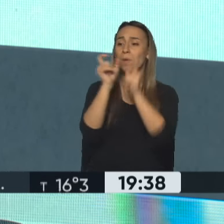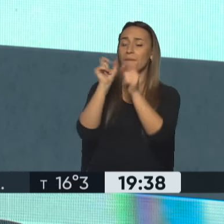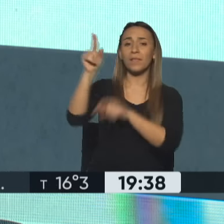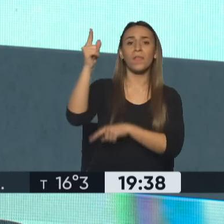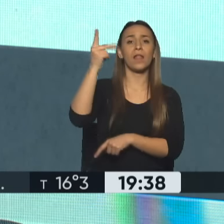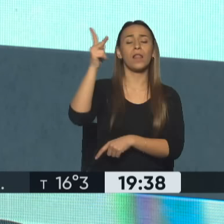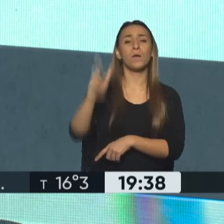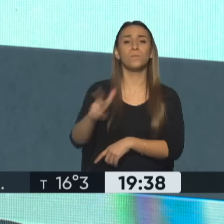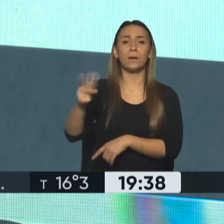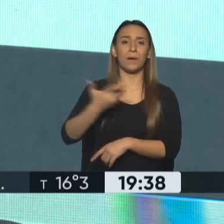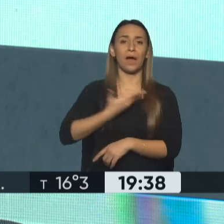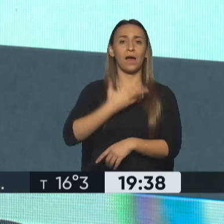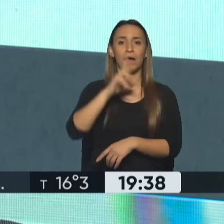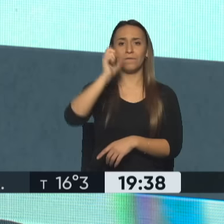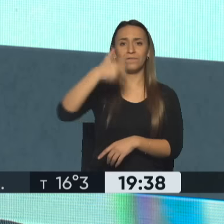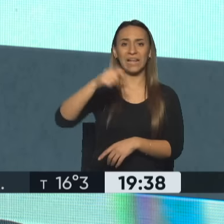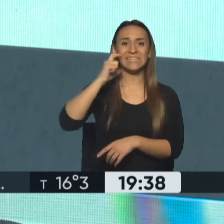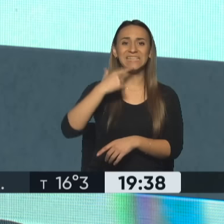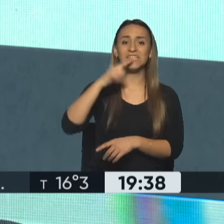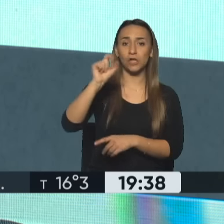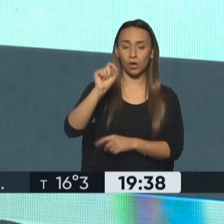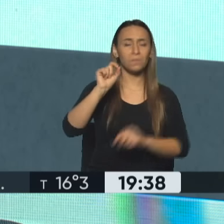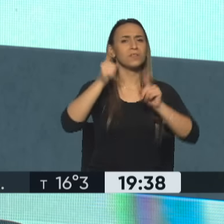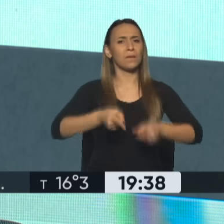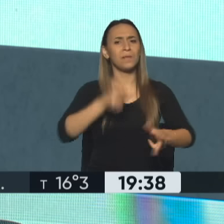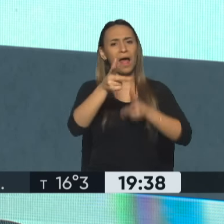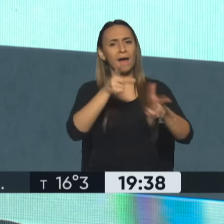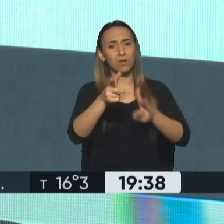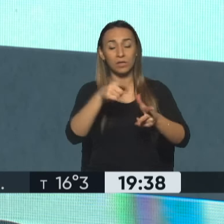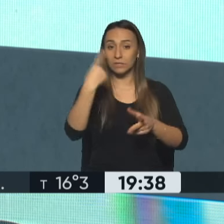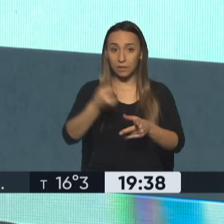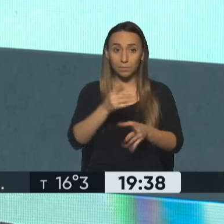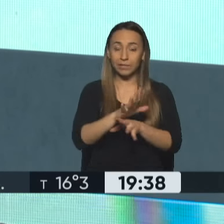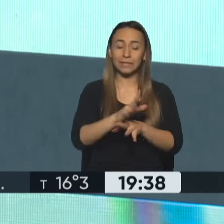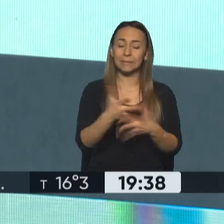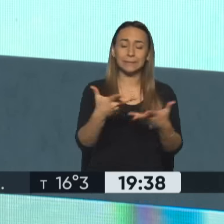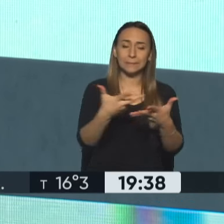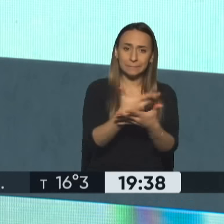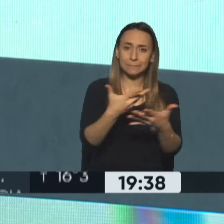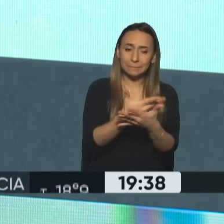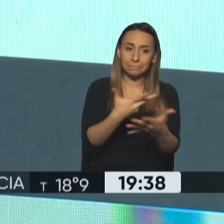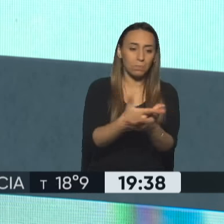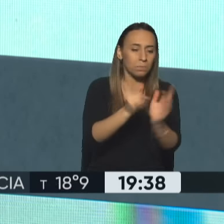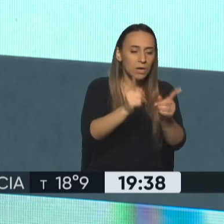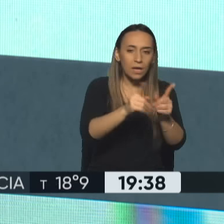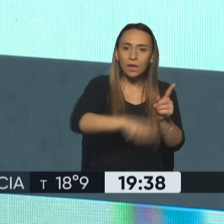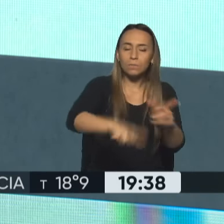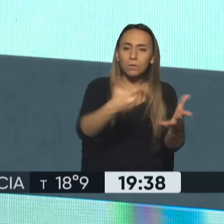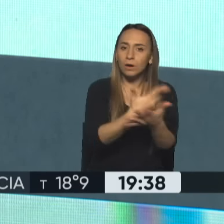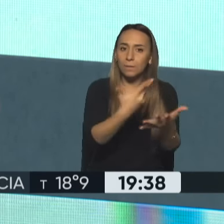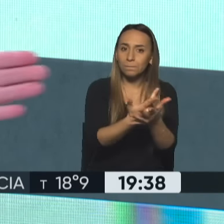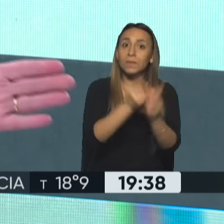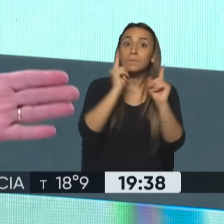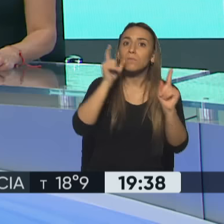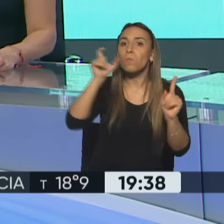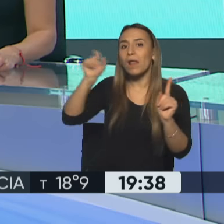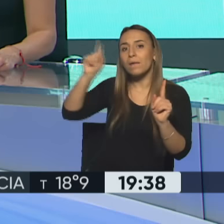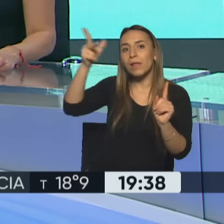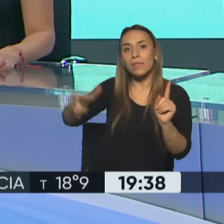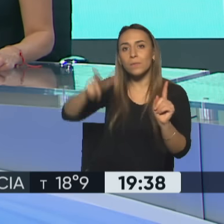sino también que los derrames no los paguen siempre los mismos repitiendo también a las palabras del papa francisco